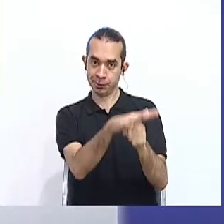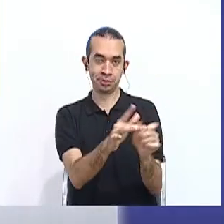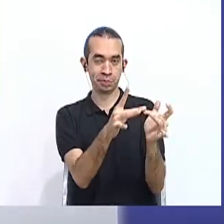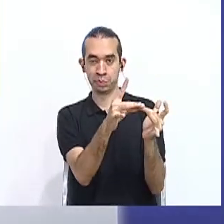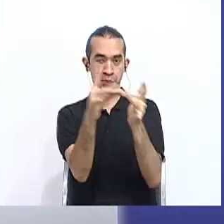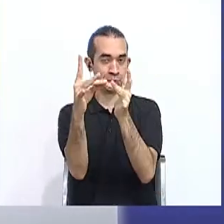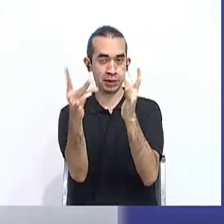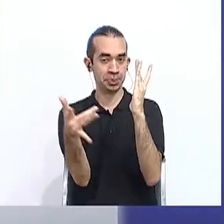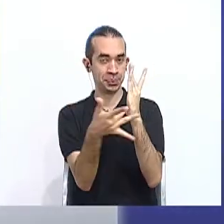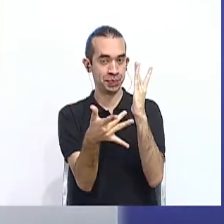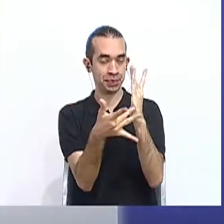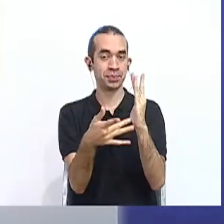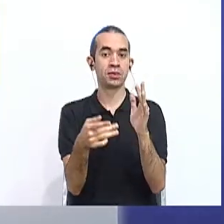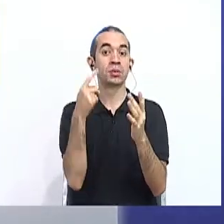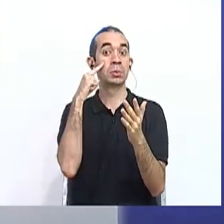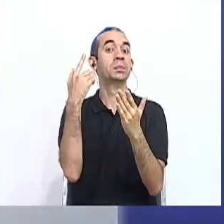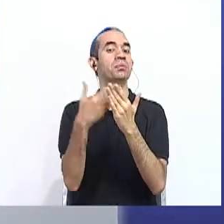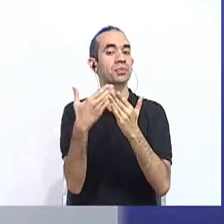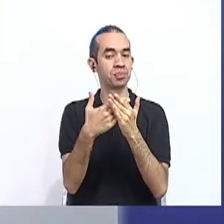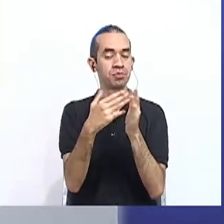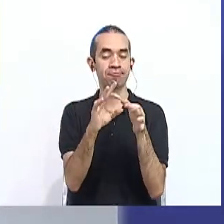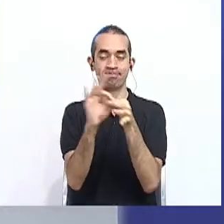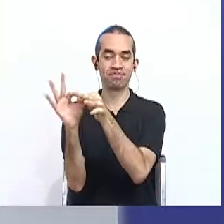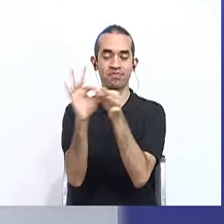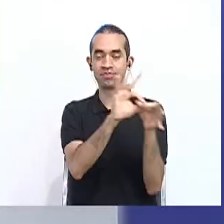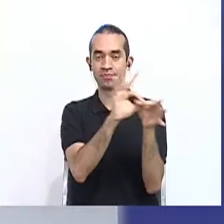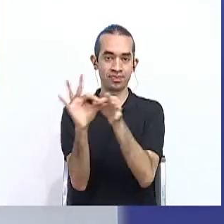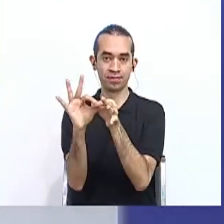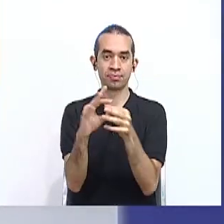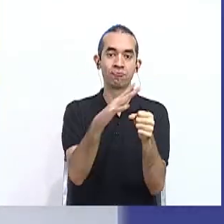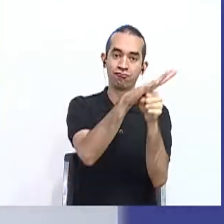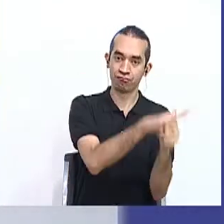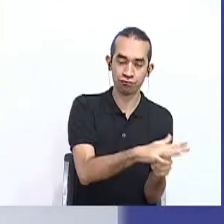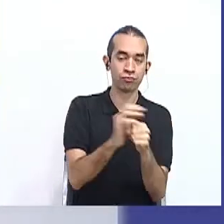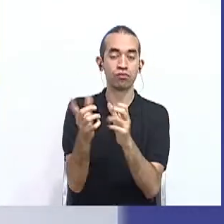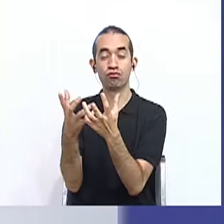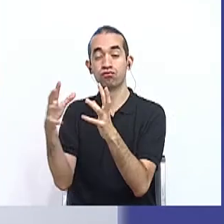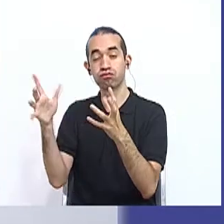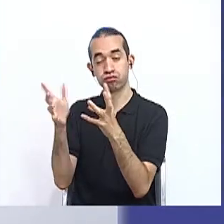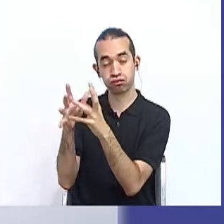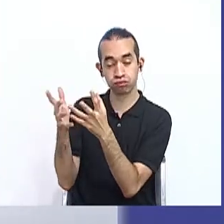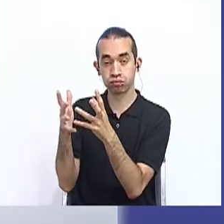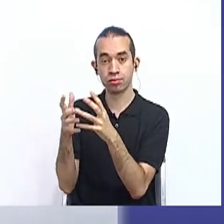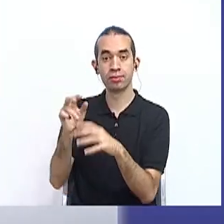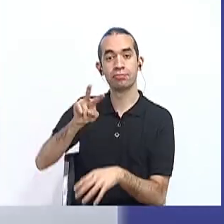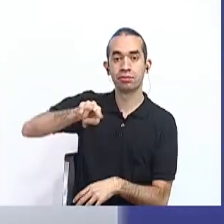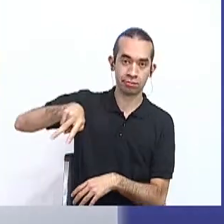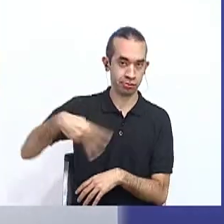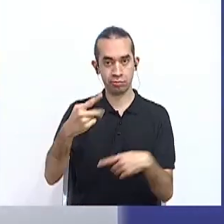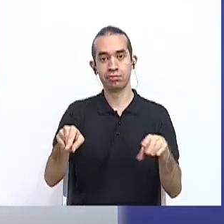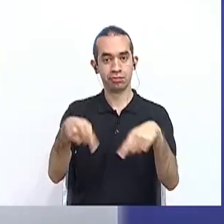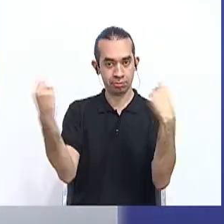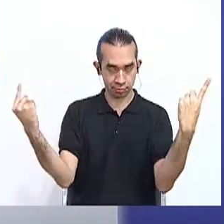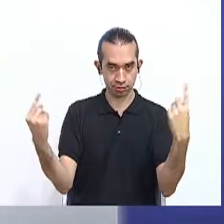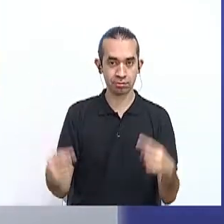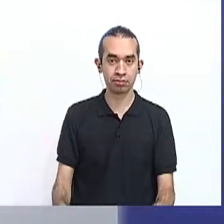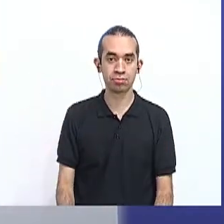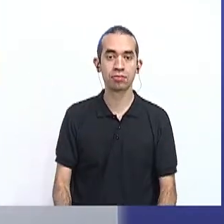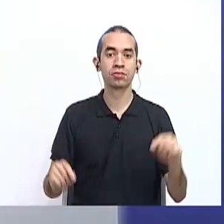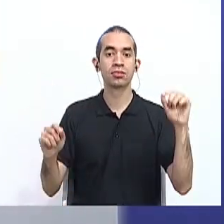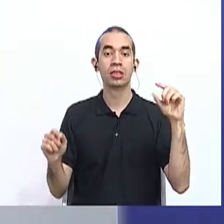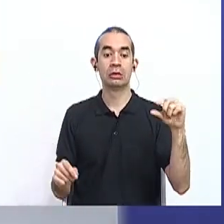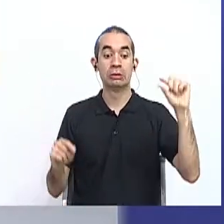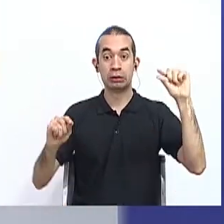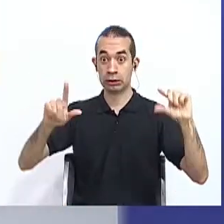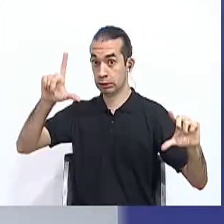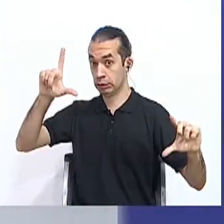logramos comprobar esta relación de la presión y el volumen, que es inversamente proporcional. Recordemos,